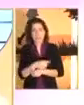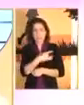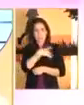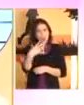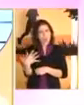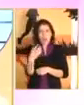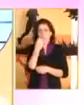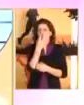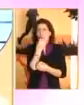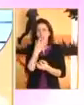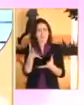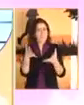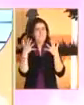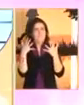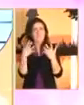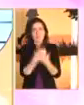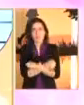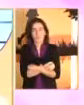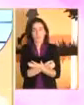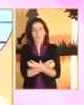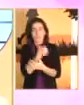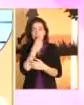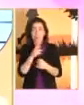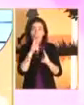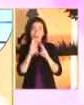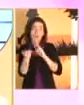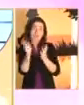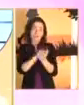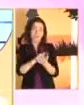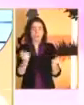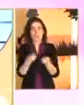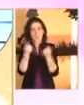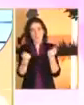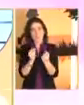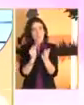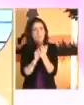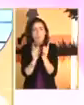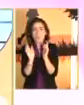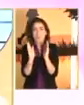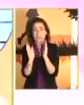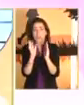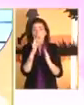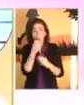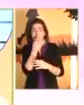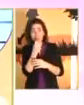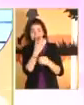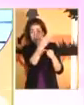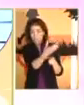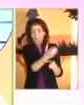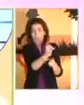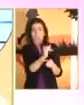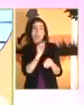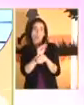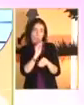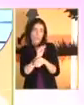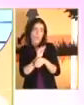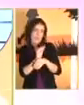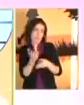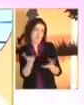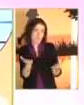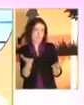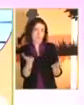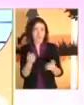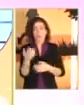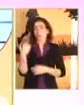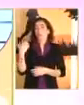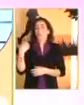sabemos. Todas. Pues nos vamos a publicidad un minutito. Hombre, claro que mientras sí. Regamos la planta que tenemos ahí. Ay, que sí. Hace mucho que no la regamos. Es verdad. Bueno, hace dos días